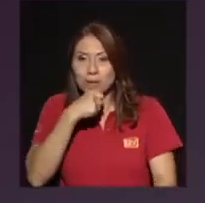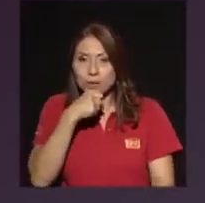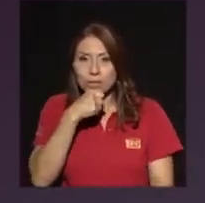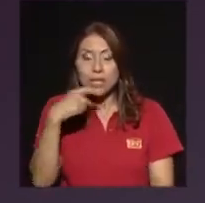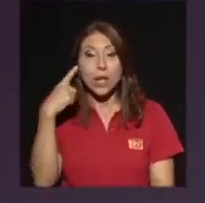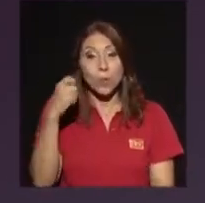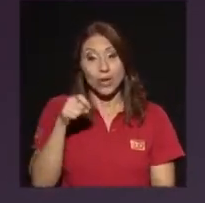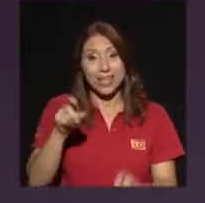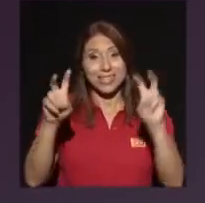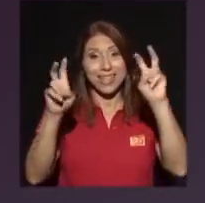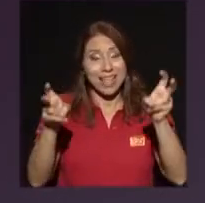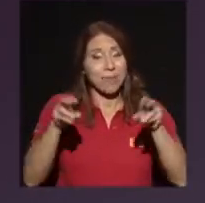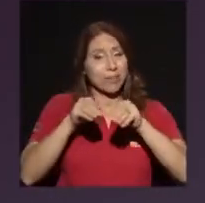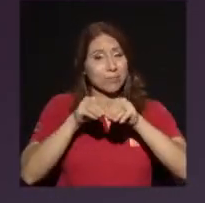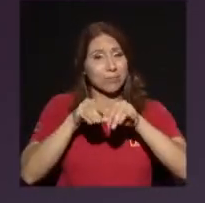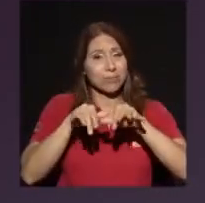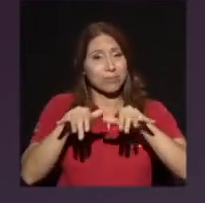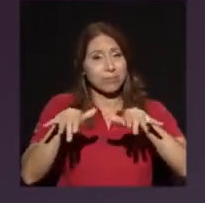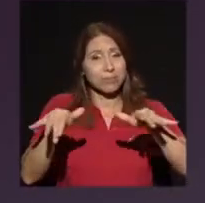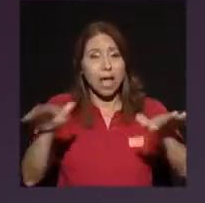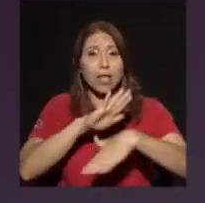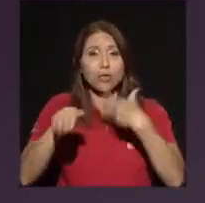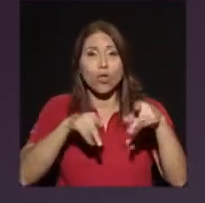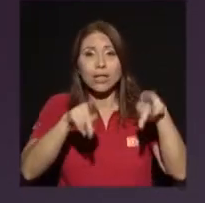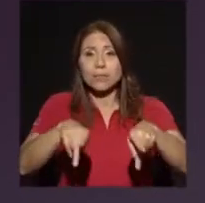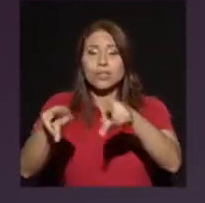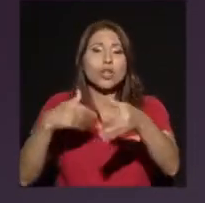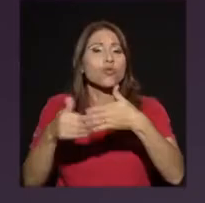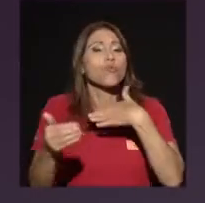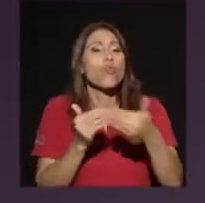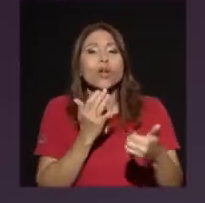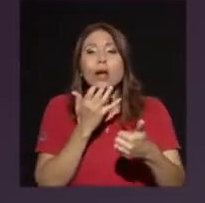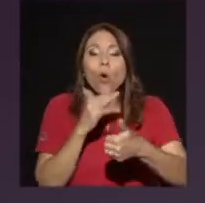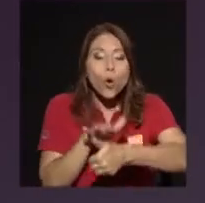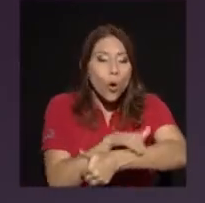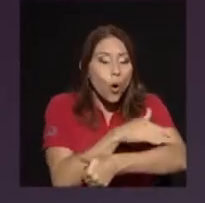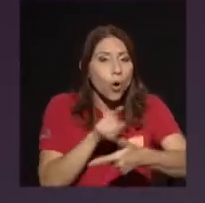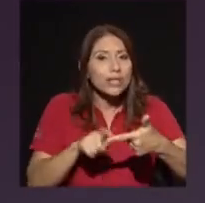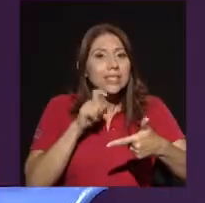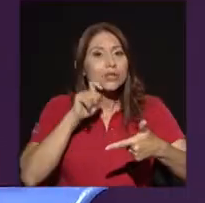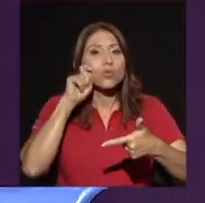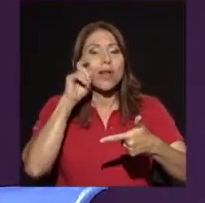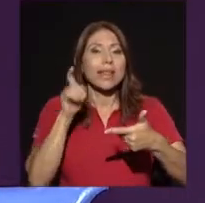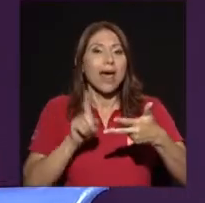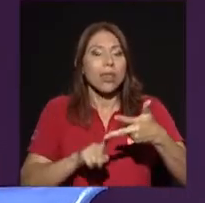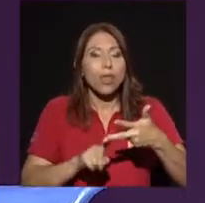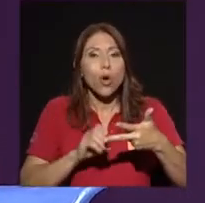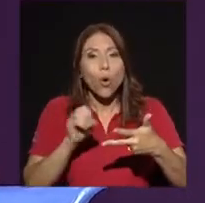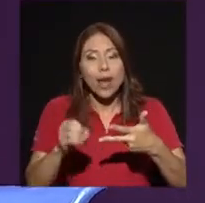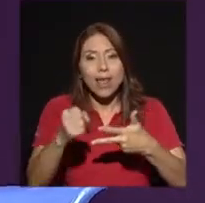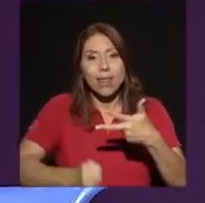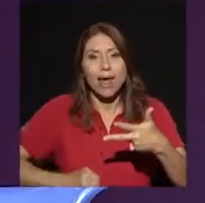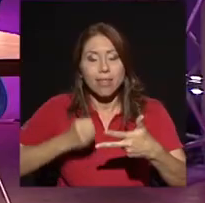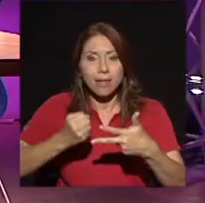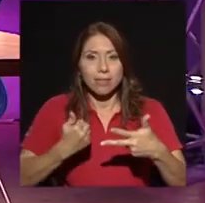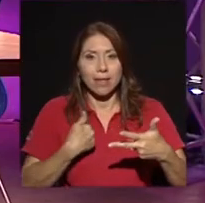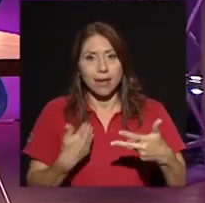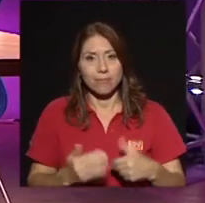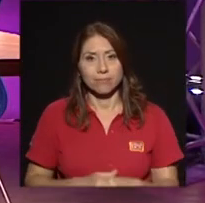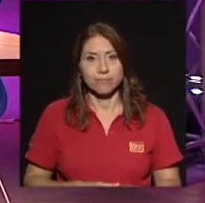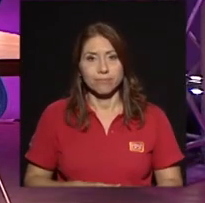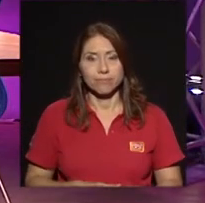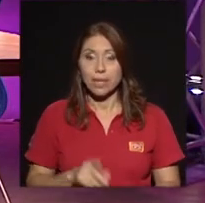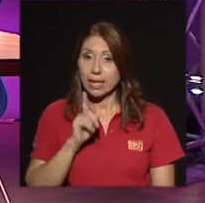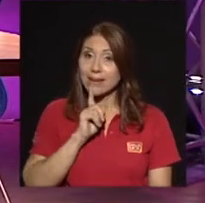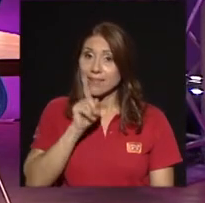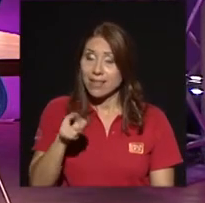es un tema que nos atraviesa a todos sin importar el color, la sexualidad o la edad que tengan. En realidad